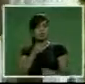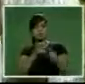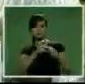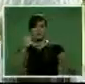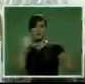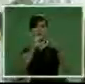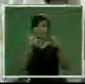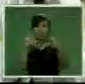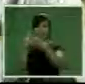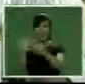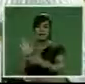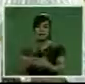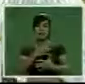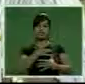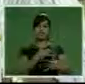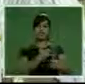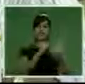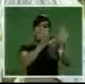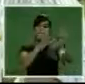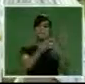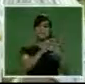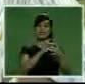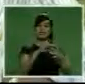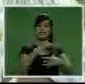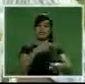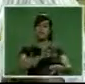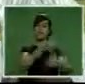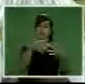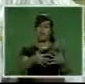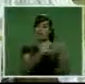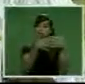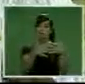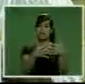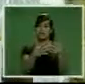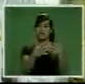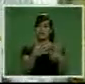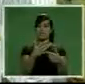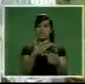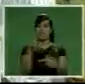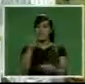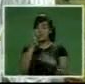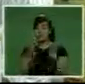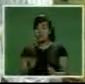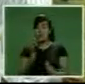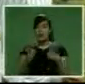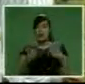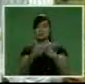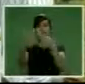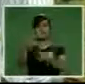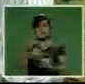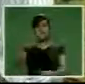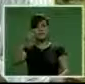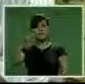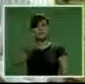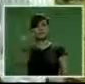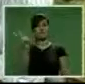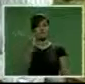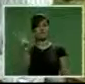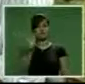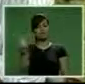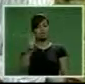a los intereses del imperio, a los intereses de los grandes centros financieros, bueno, están actuando contra los propios intereses del país.